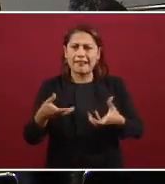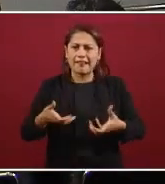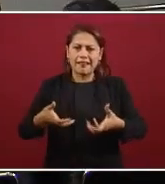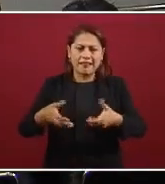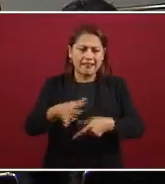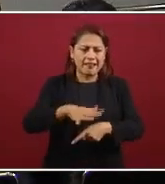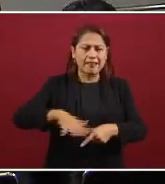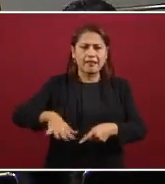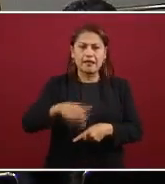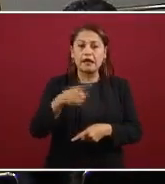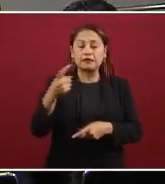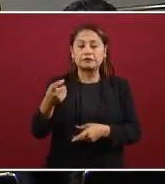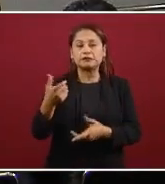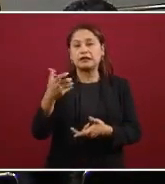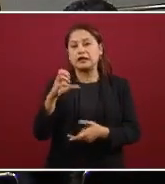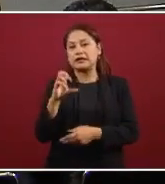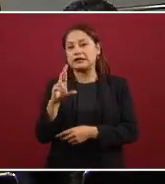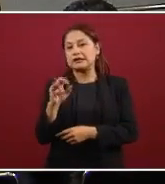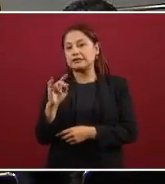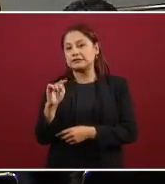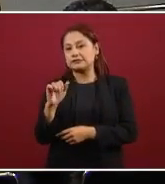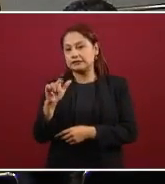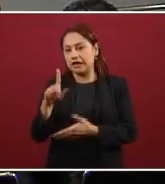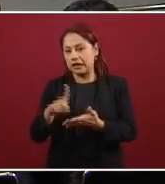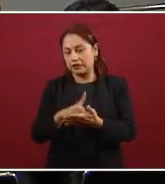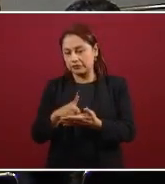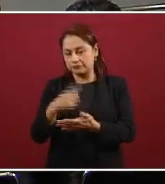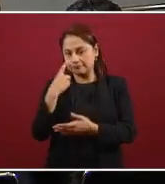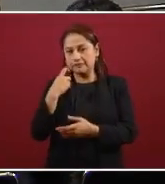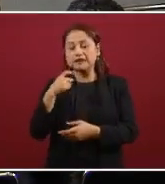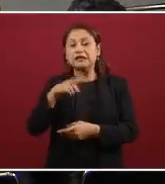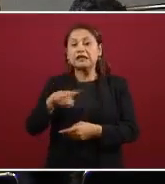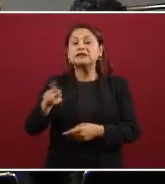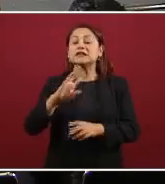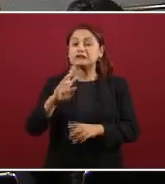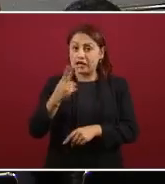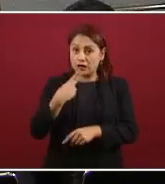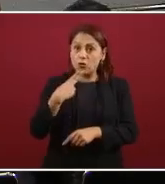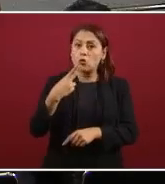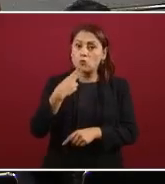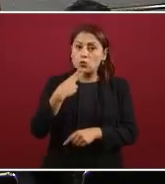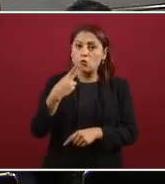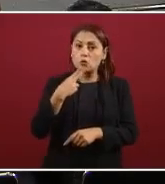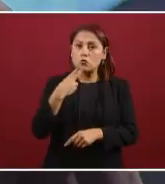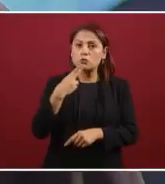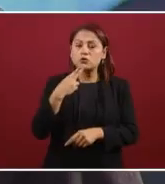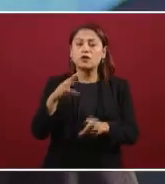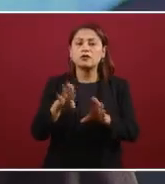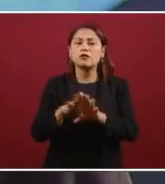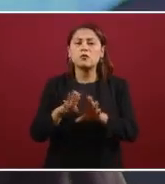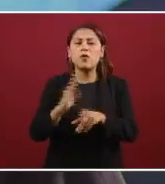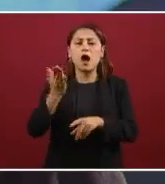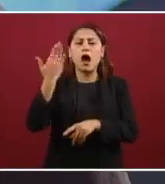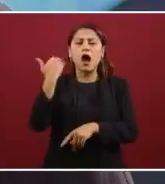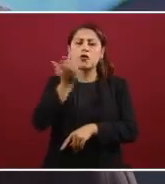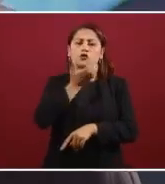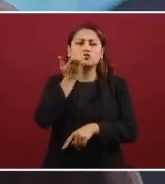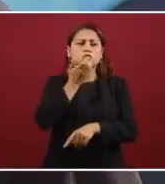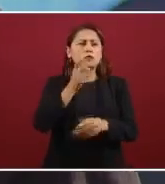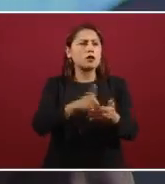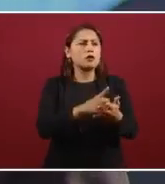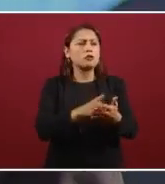el cristal, que ya se consume incluso, que va más allá de los tradicionales sectores que se consumía, ahora